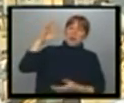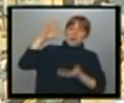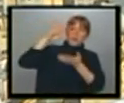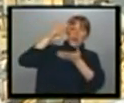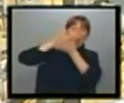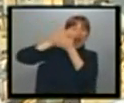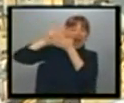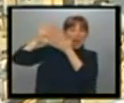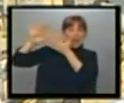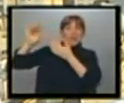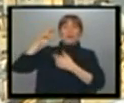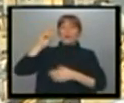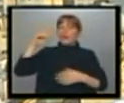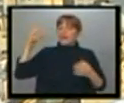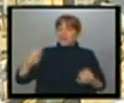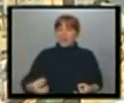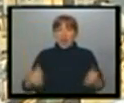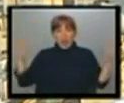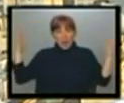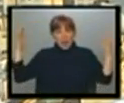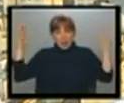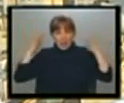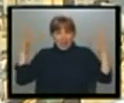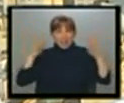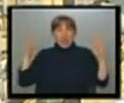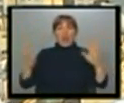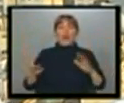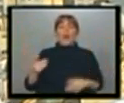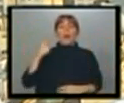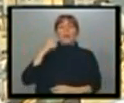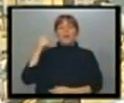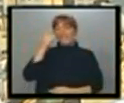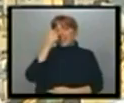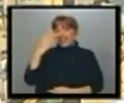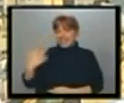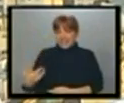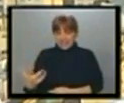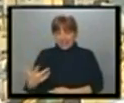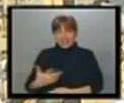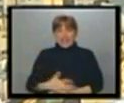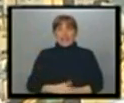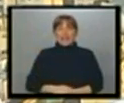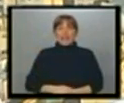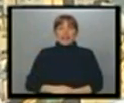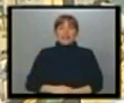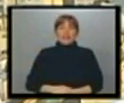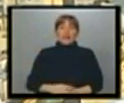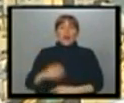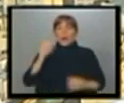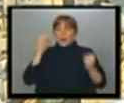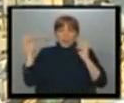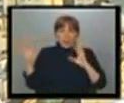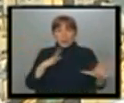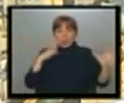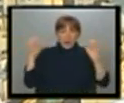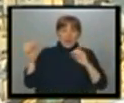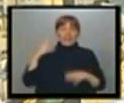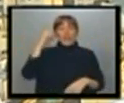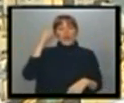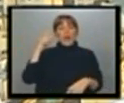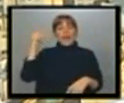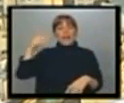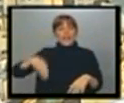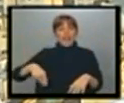óptima, 1023 en hectopascales es la presión. Bueno, tenés obviamente un viento de 9 kilómetros, la